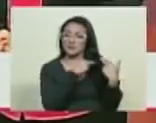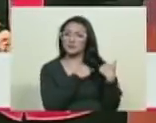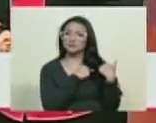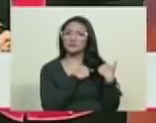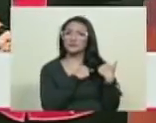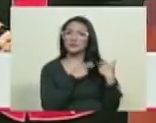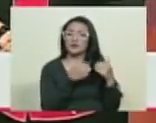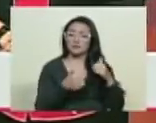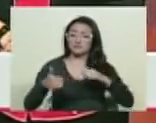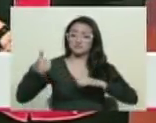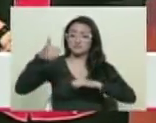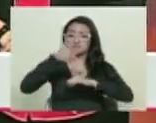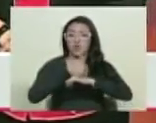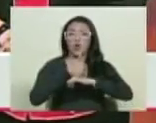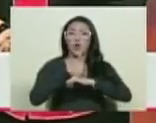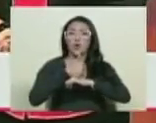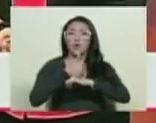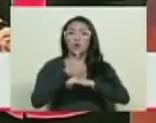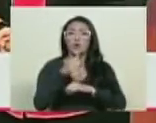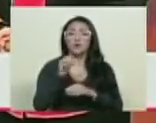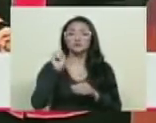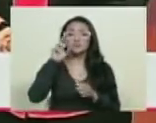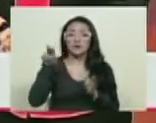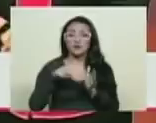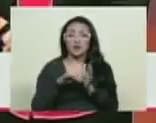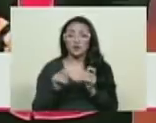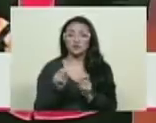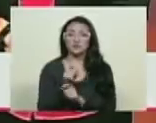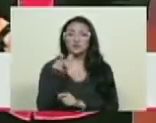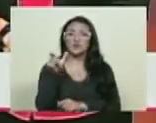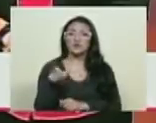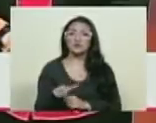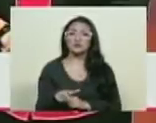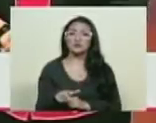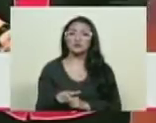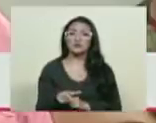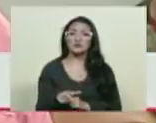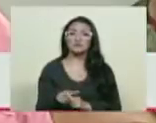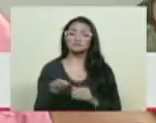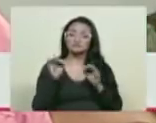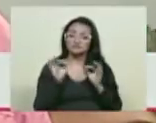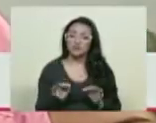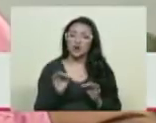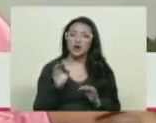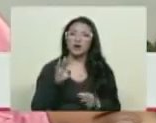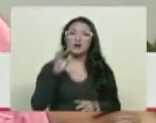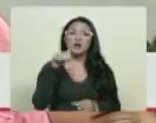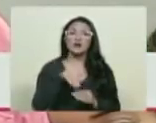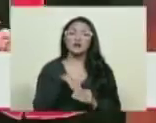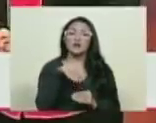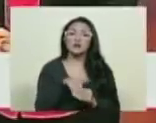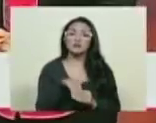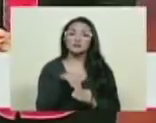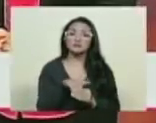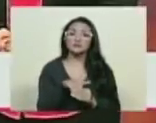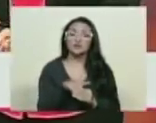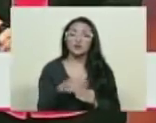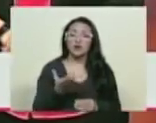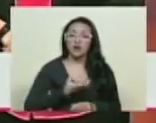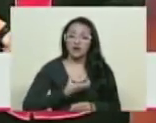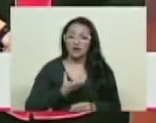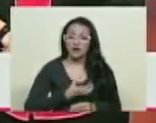su capacidad sobran y sima decidió fijar las elecciones para alcaldes y